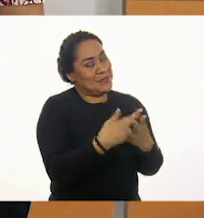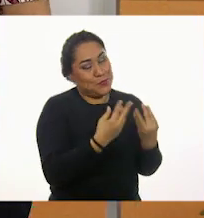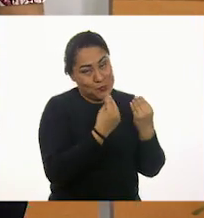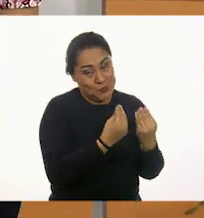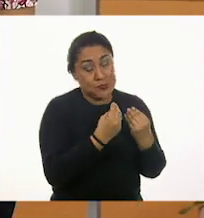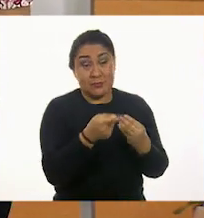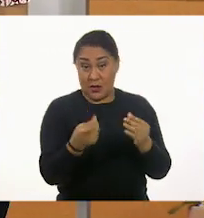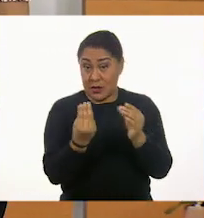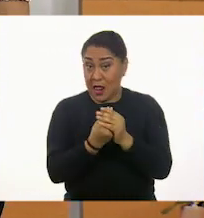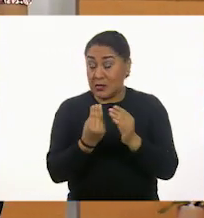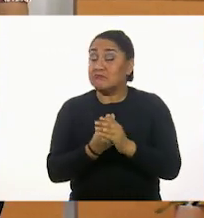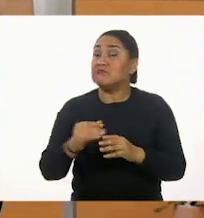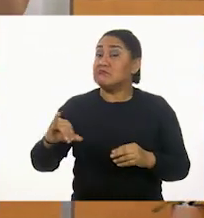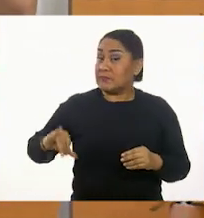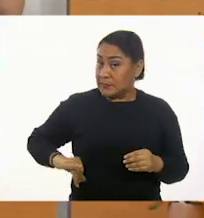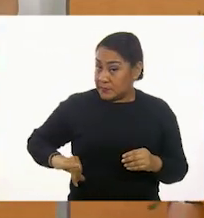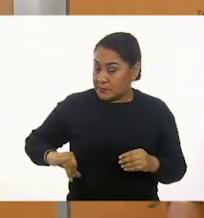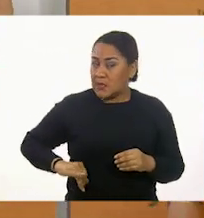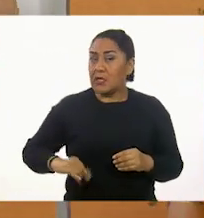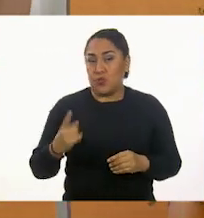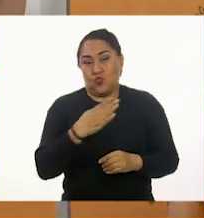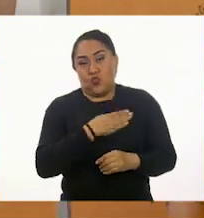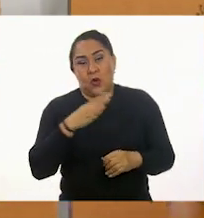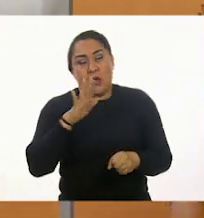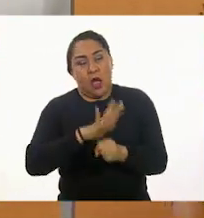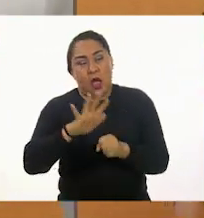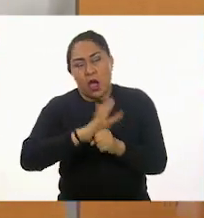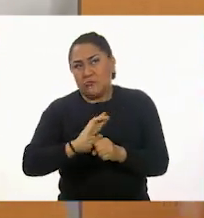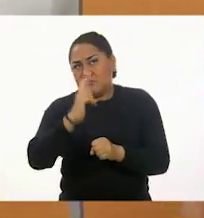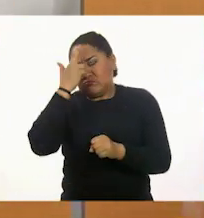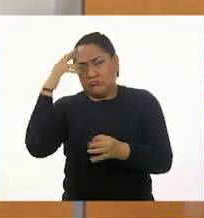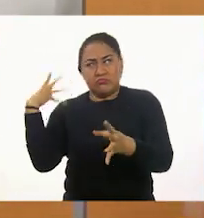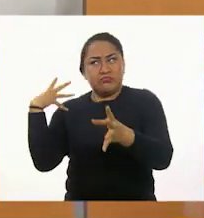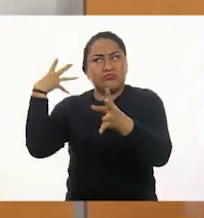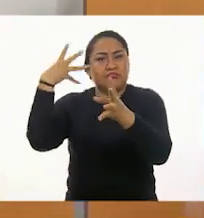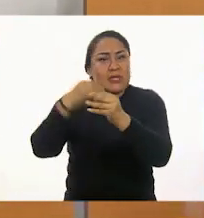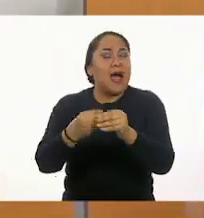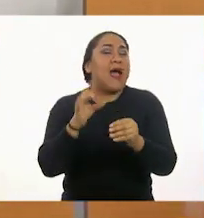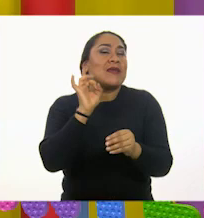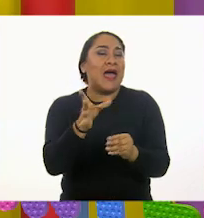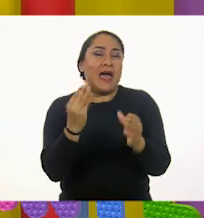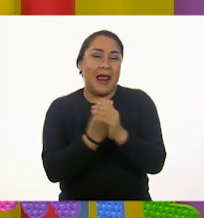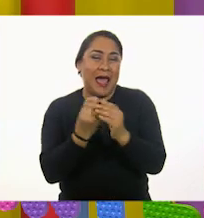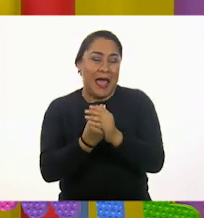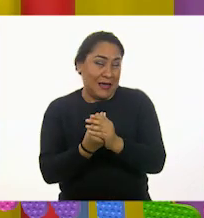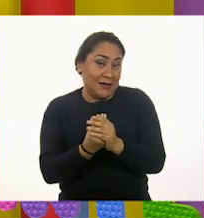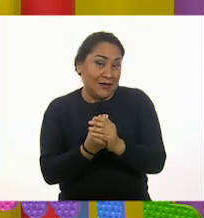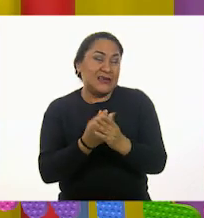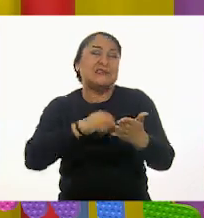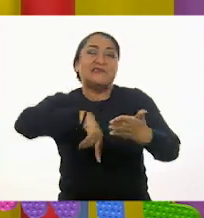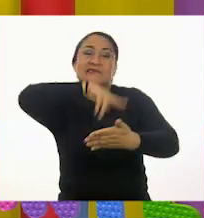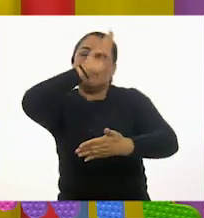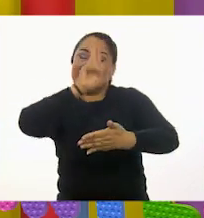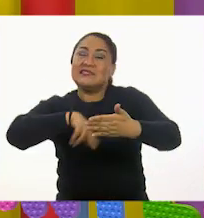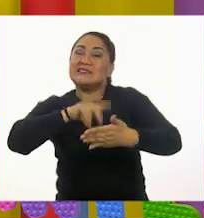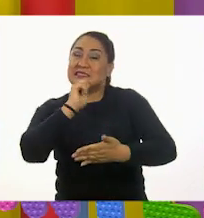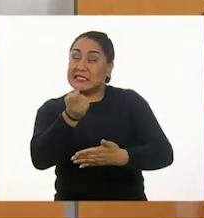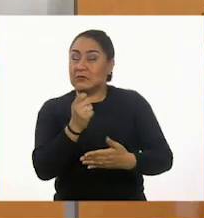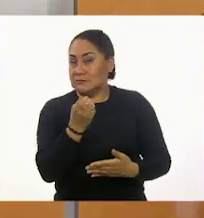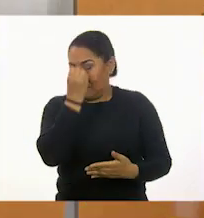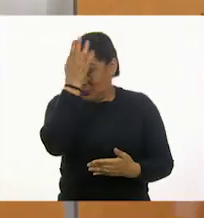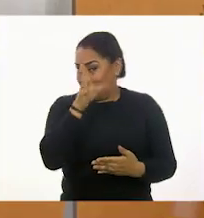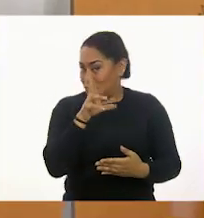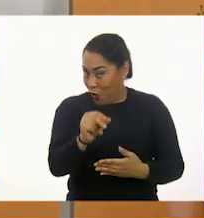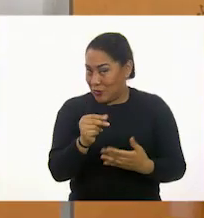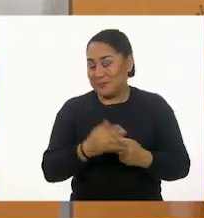fue muy interesante y qué bueno que recordamos todo esto que ya habíamos visto en otras clases sobre el muralismo, que no se nos olvide. Sí. Y